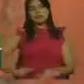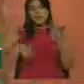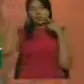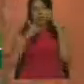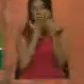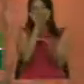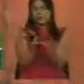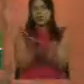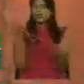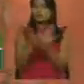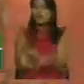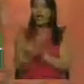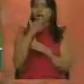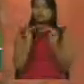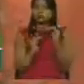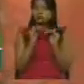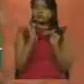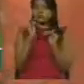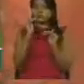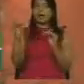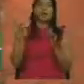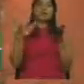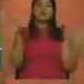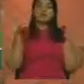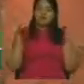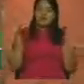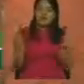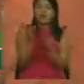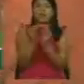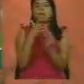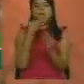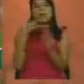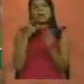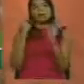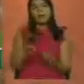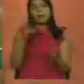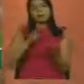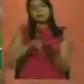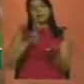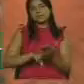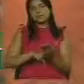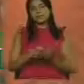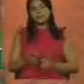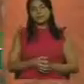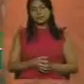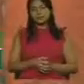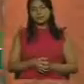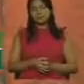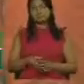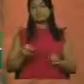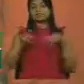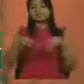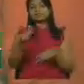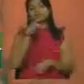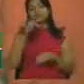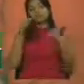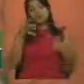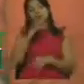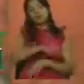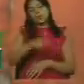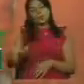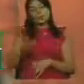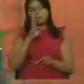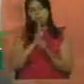venido planteando lo que es un incremento de todos los encadenamientos para garantizar que lo que son la posibilidad del alimento a nuestro pueblo